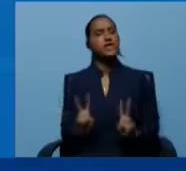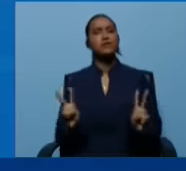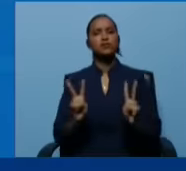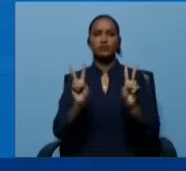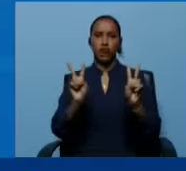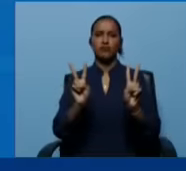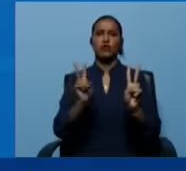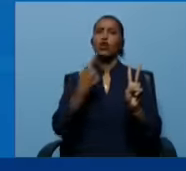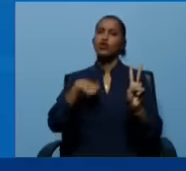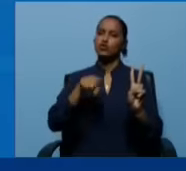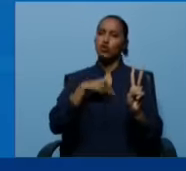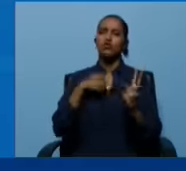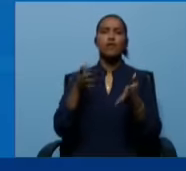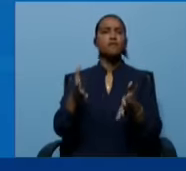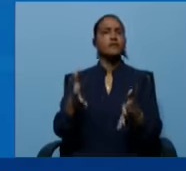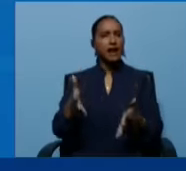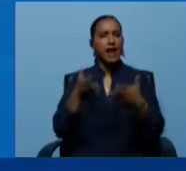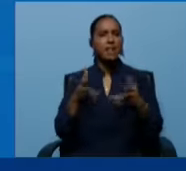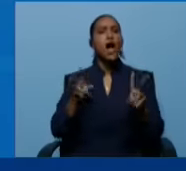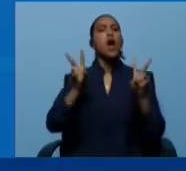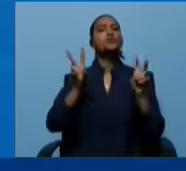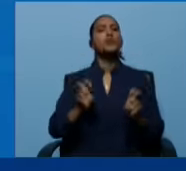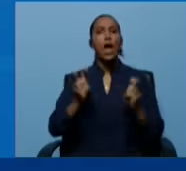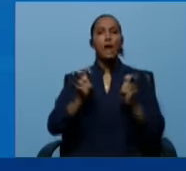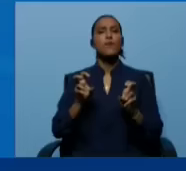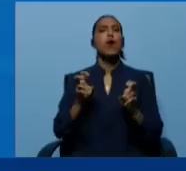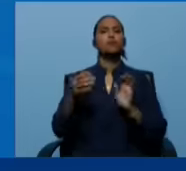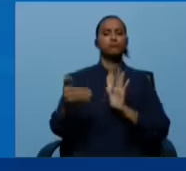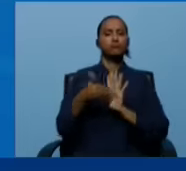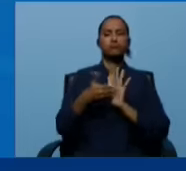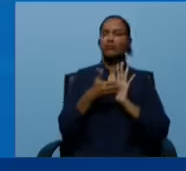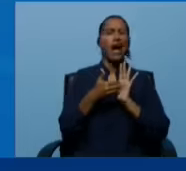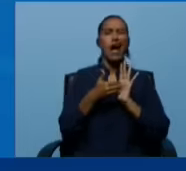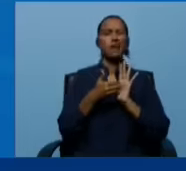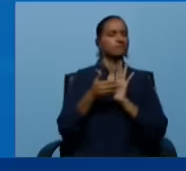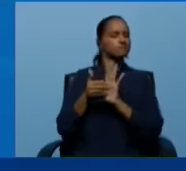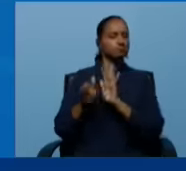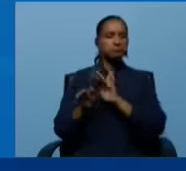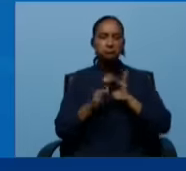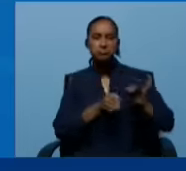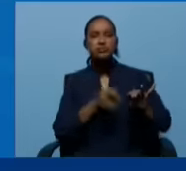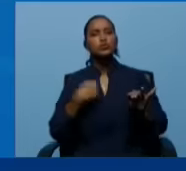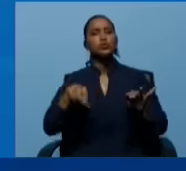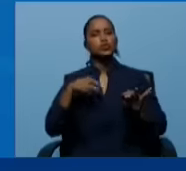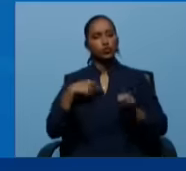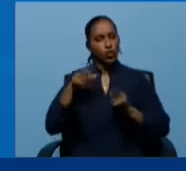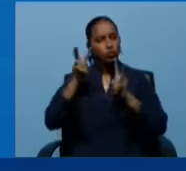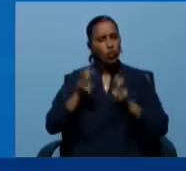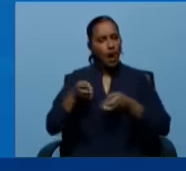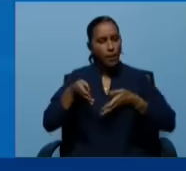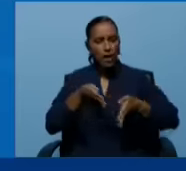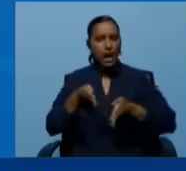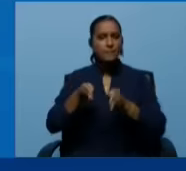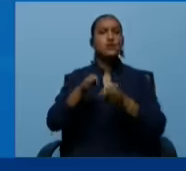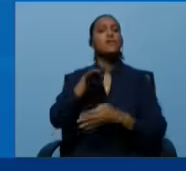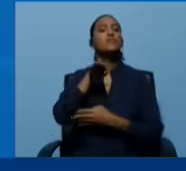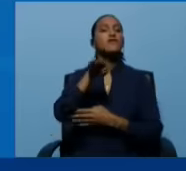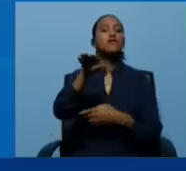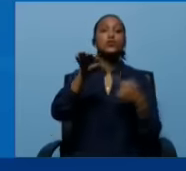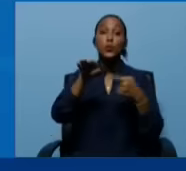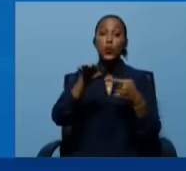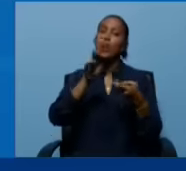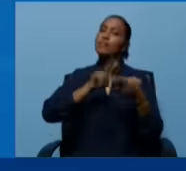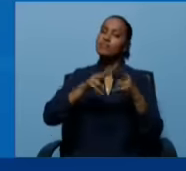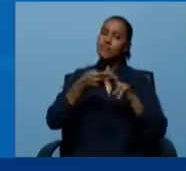y derrotando esta nueva arremetida para trazar el camino de un futuro de paz,